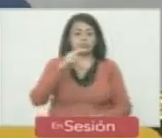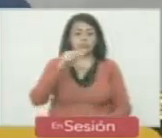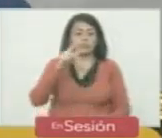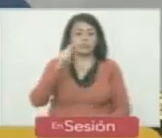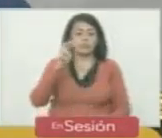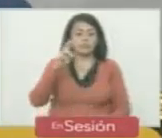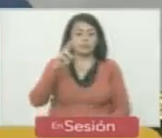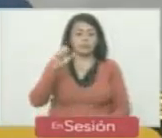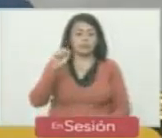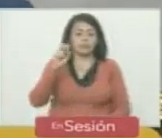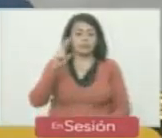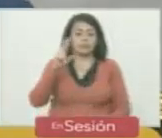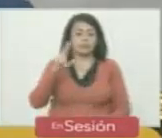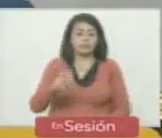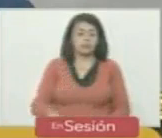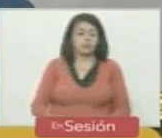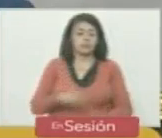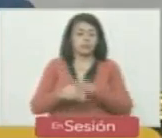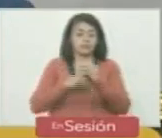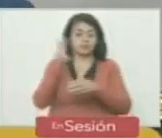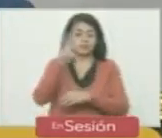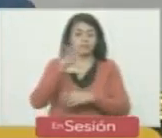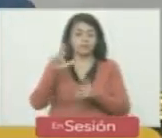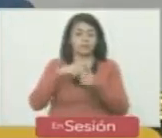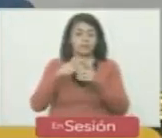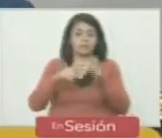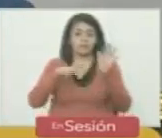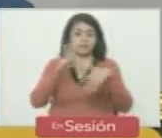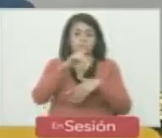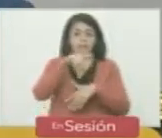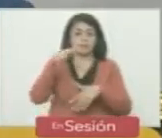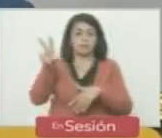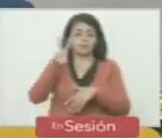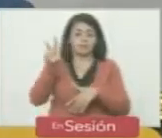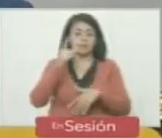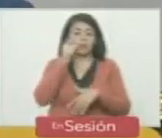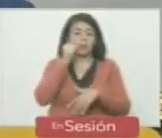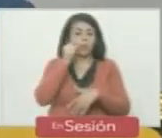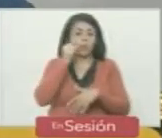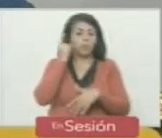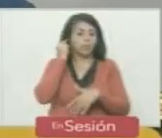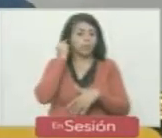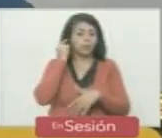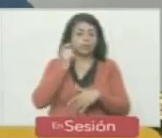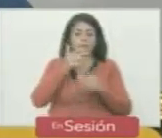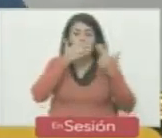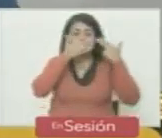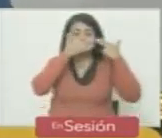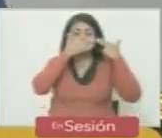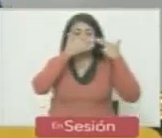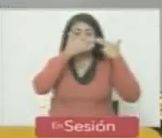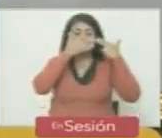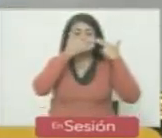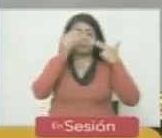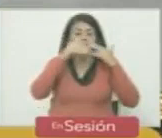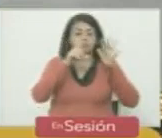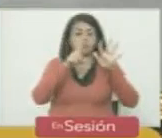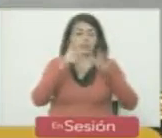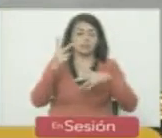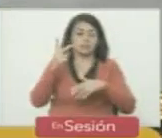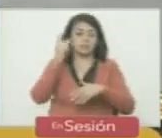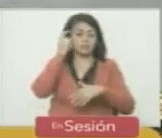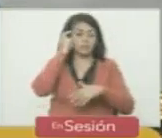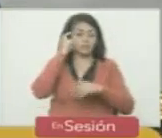de Venezuela y por el secuestro de 15 venezolanas y venezolanos. Hoy por hoy llevan más de 62